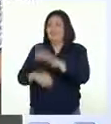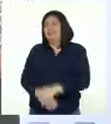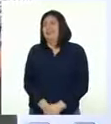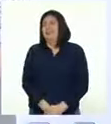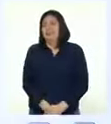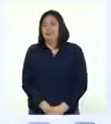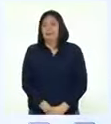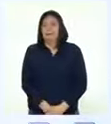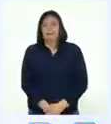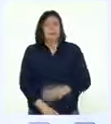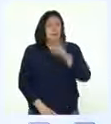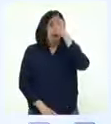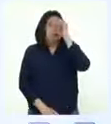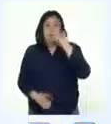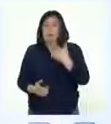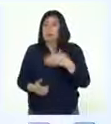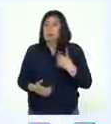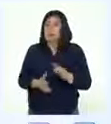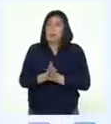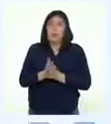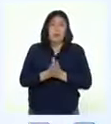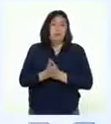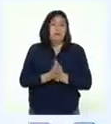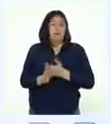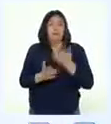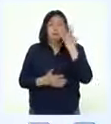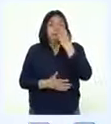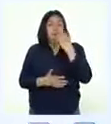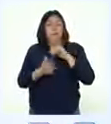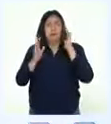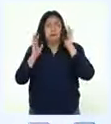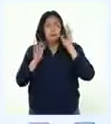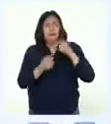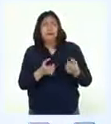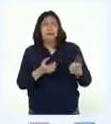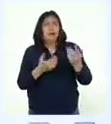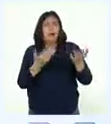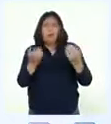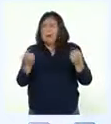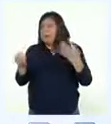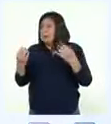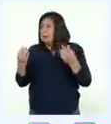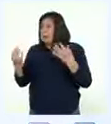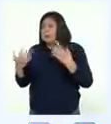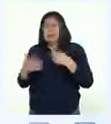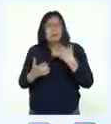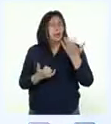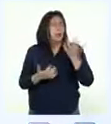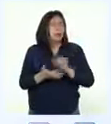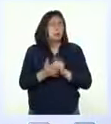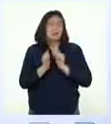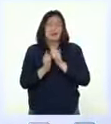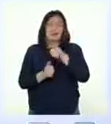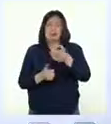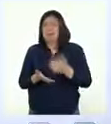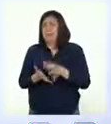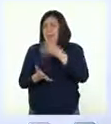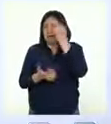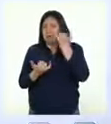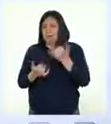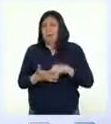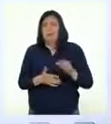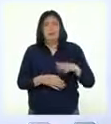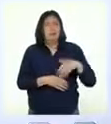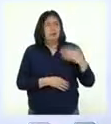todo! Chicos y chicas, ha sido realmente muy bonito escuchar las participaciones de hoy y acompañarlos en esta actividad.